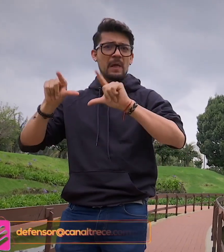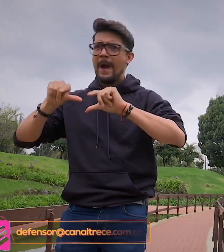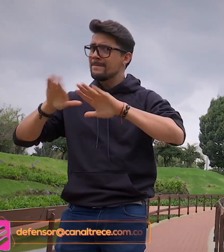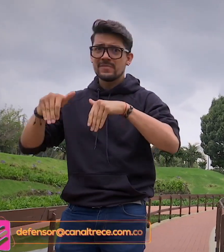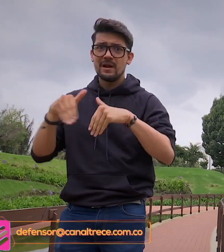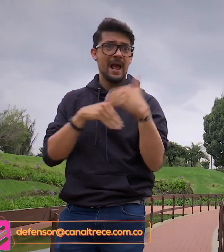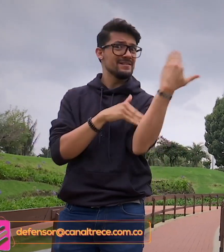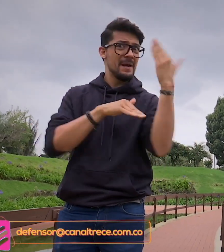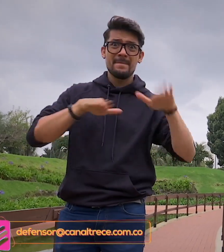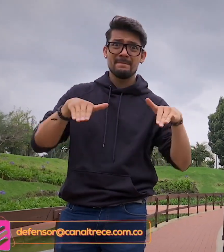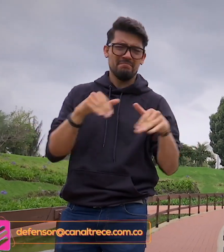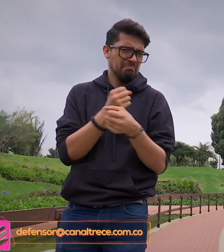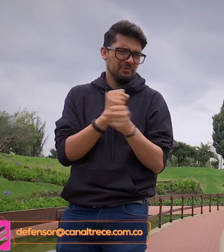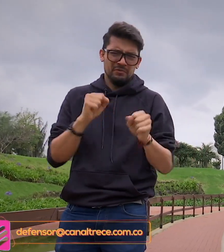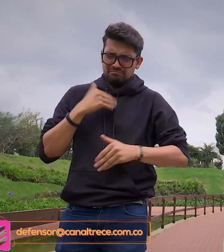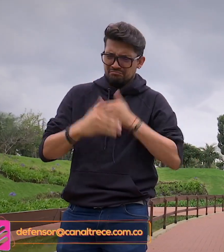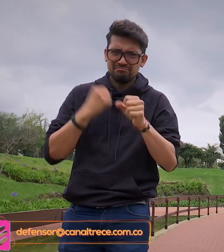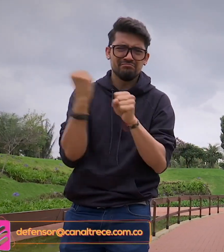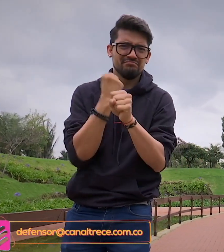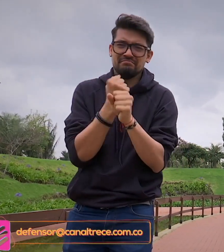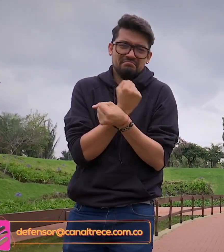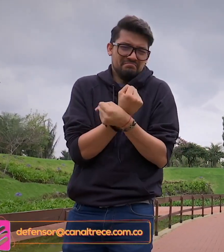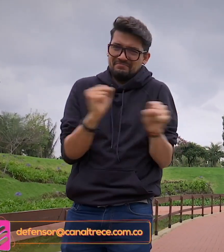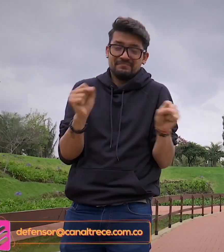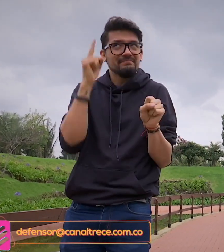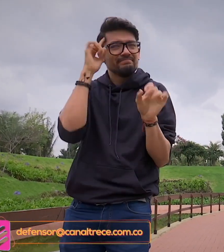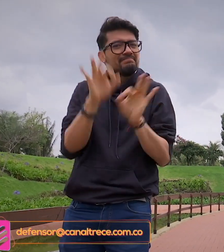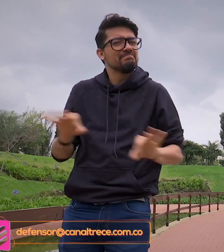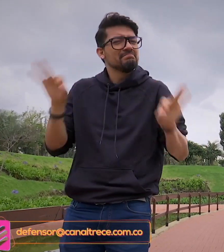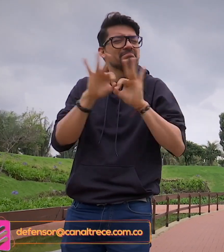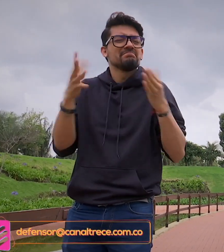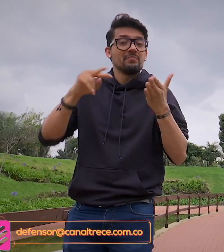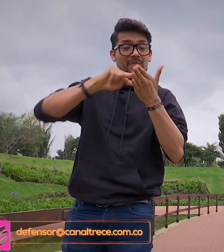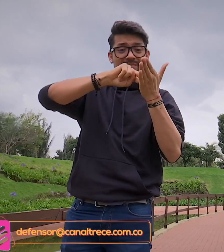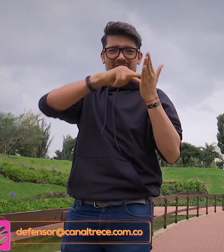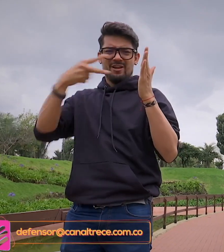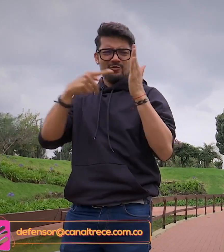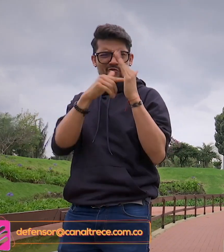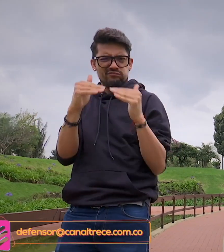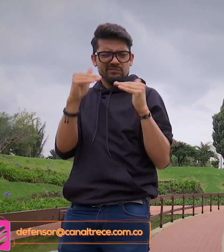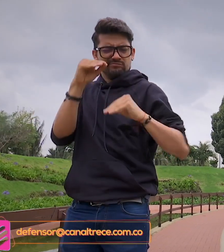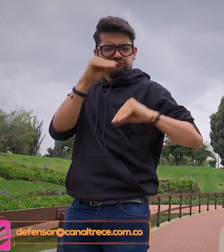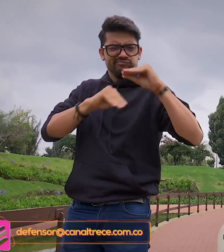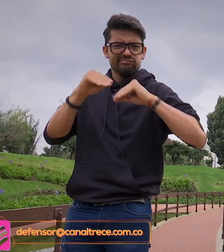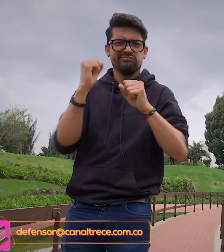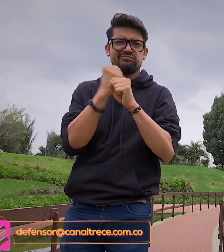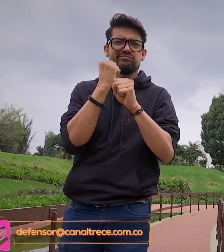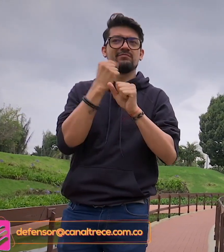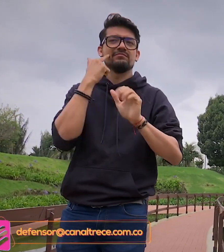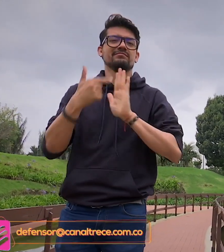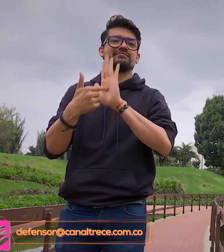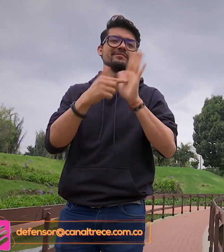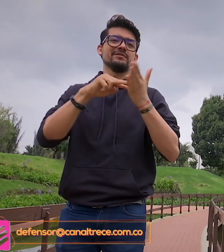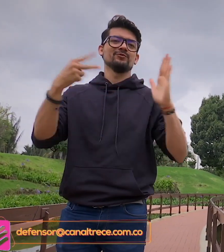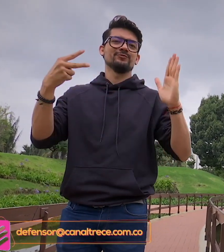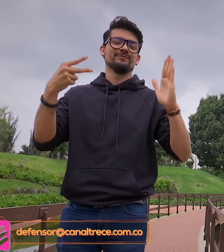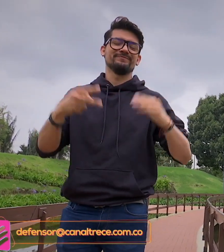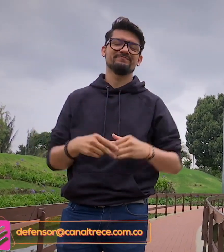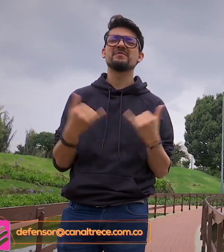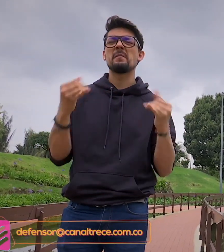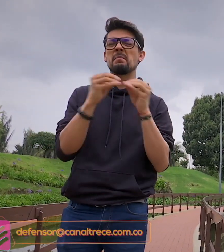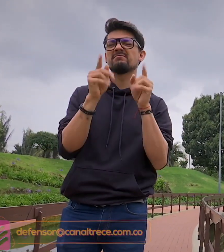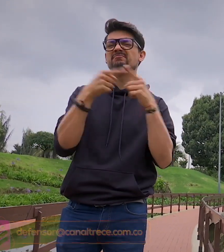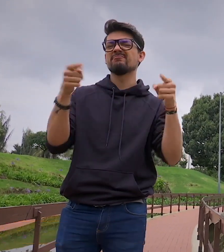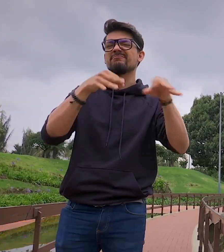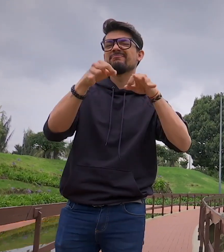cine ni la televisión como producción artística pudieron desarrollarse sin el apoyo y los avances de la tecnología y la ciencia.